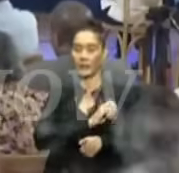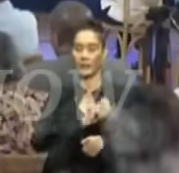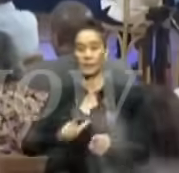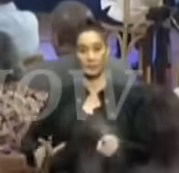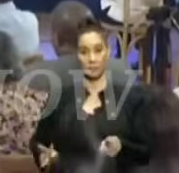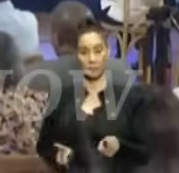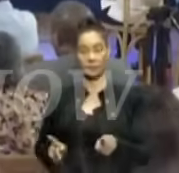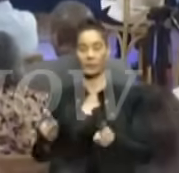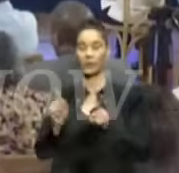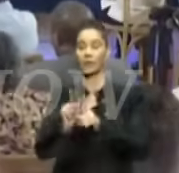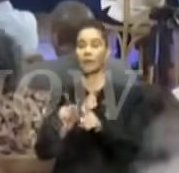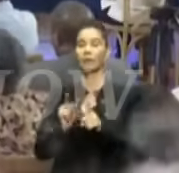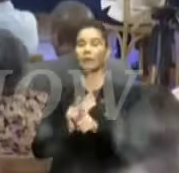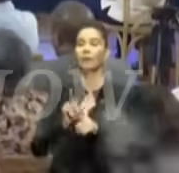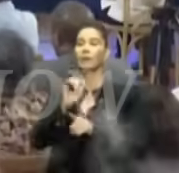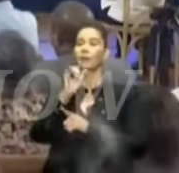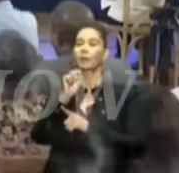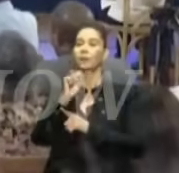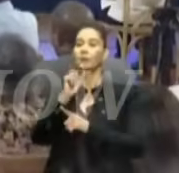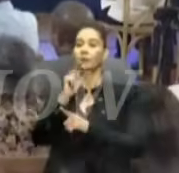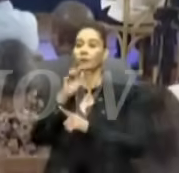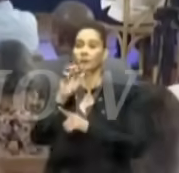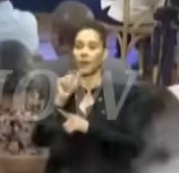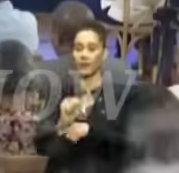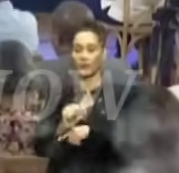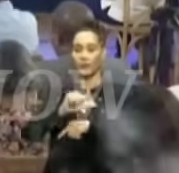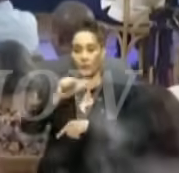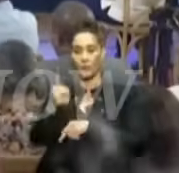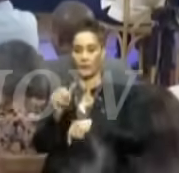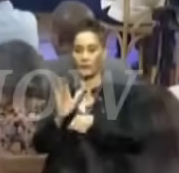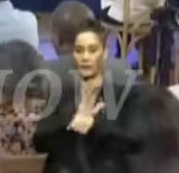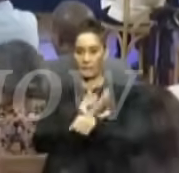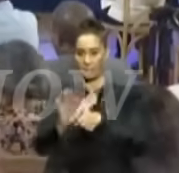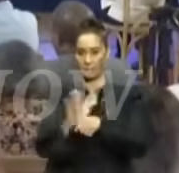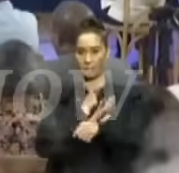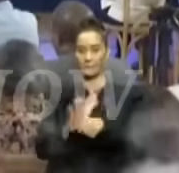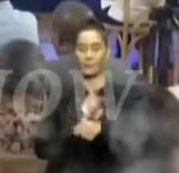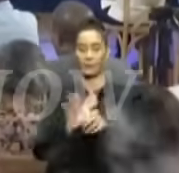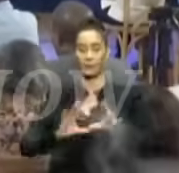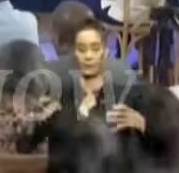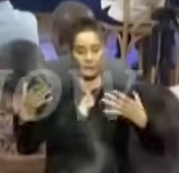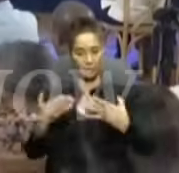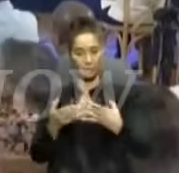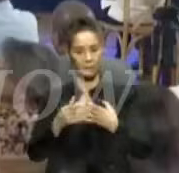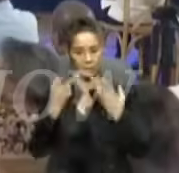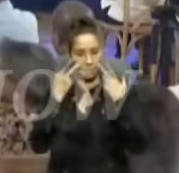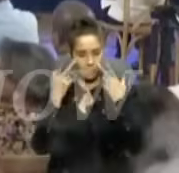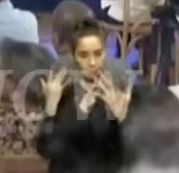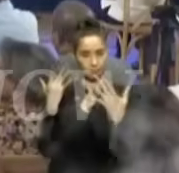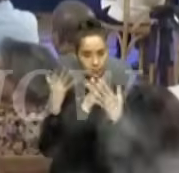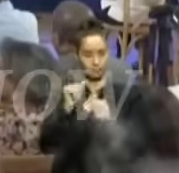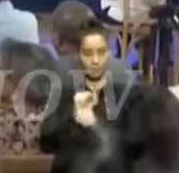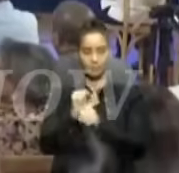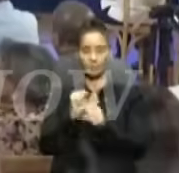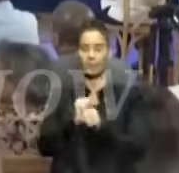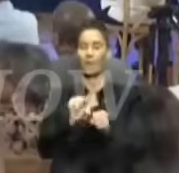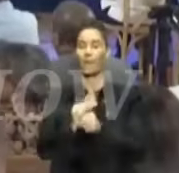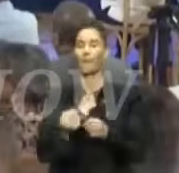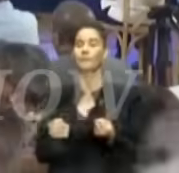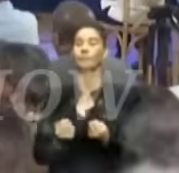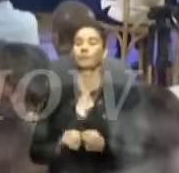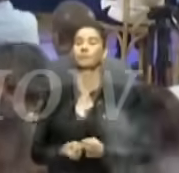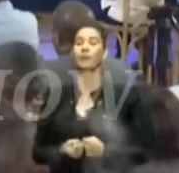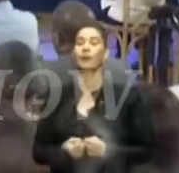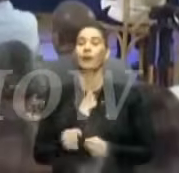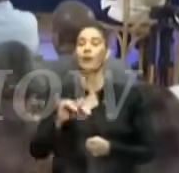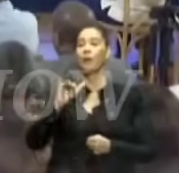y la presa de niso en Paraíso barona eh que tienen ido también